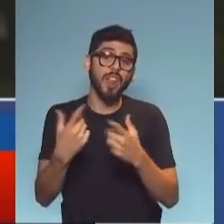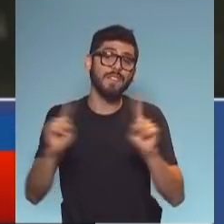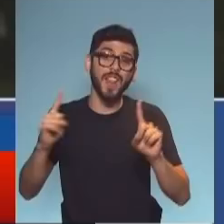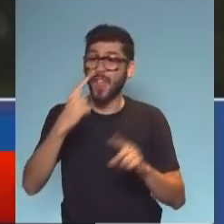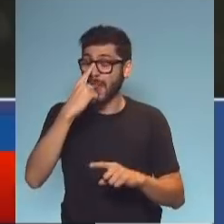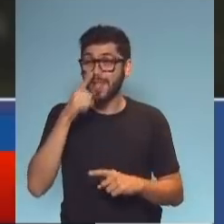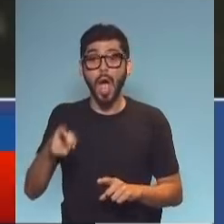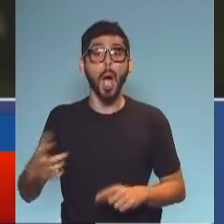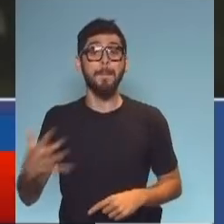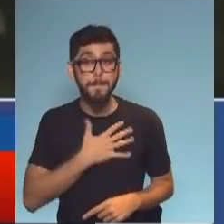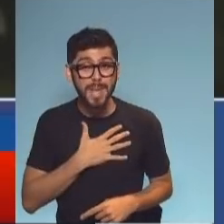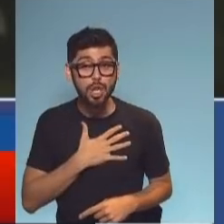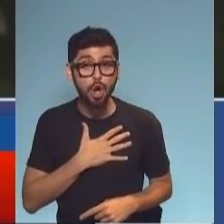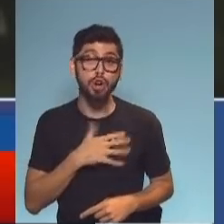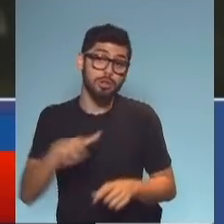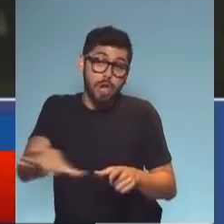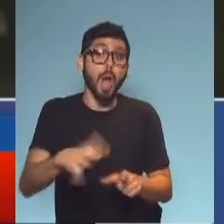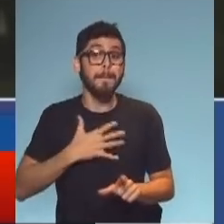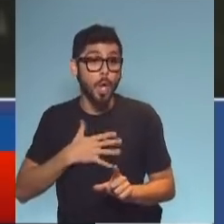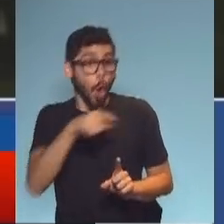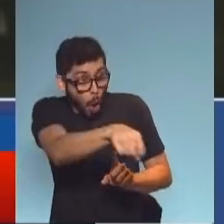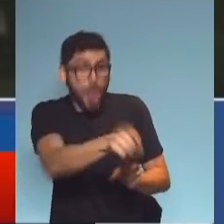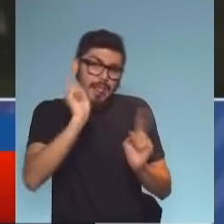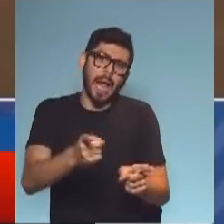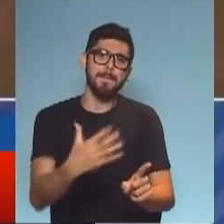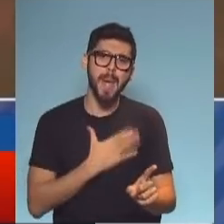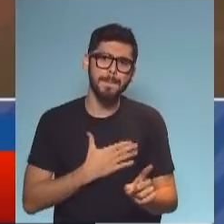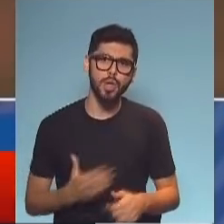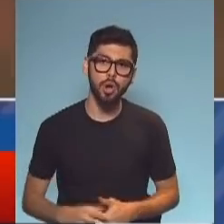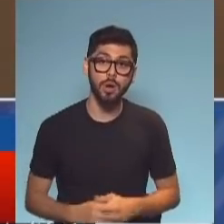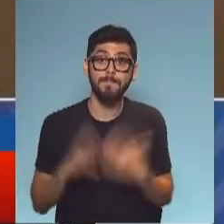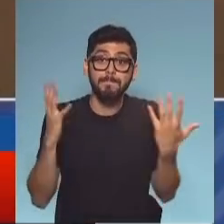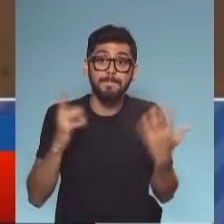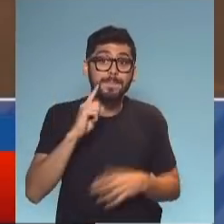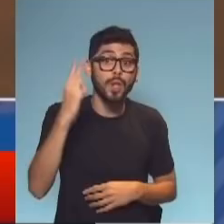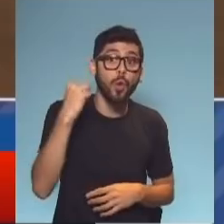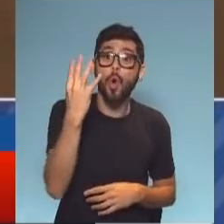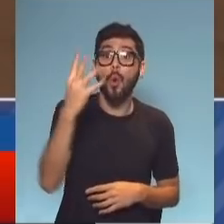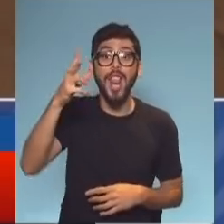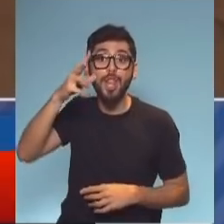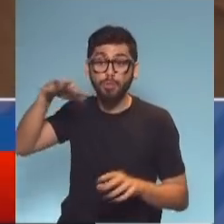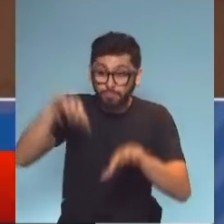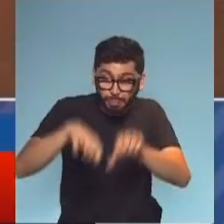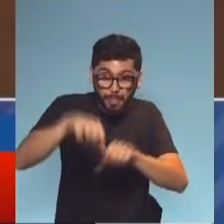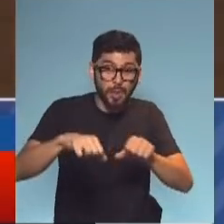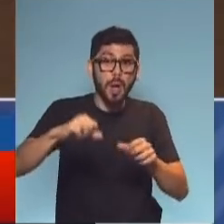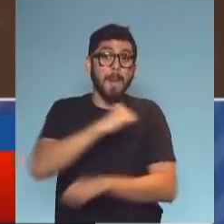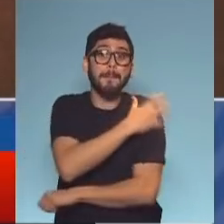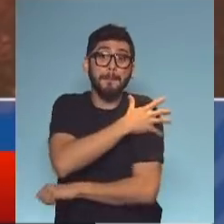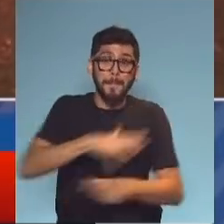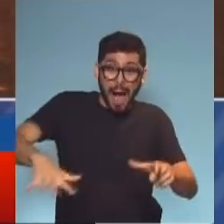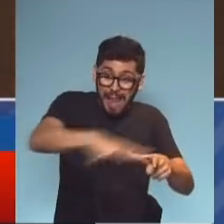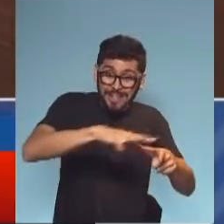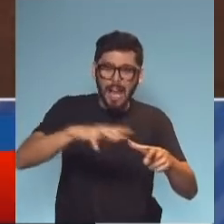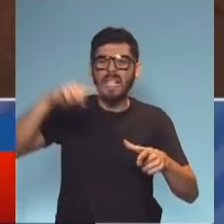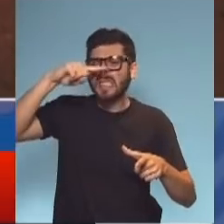es mío, lo tuyo también es mío. Entonces, se quedaron en el año 48 con el 78% de Palestina y ahora